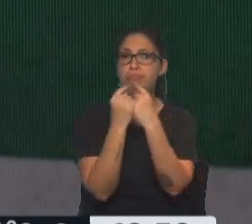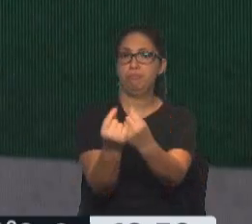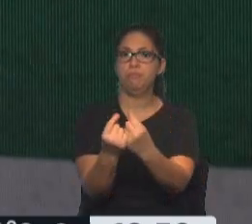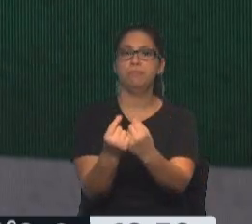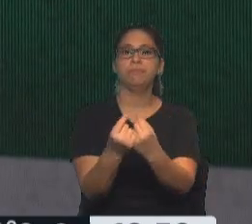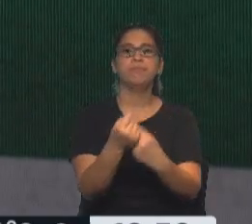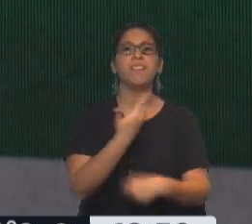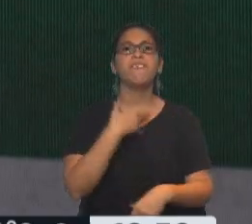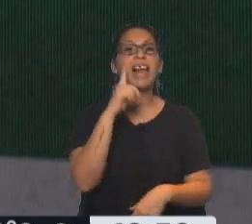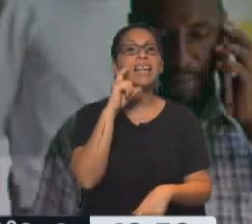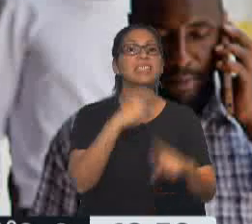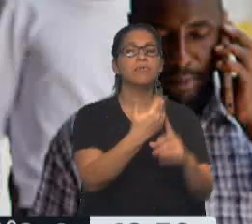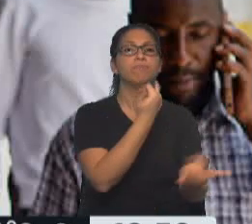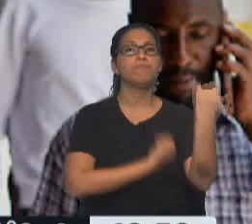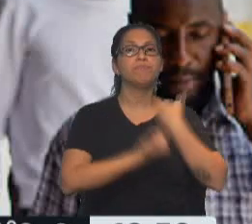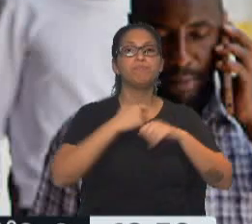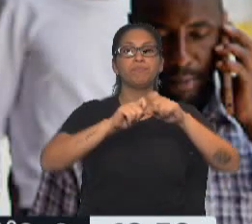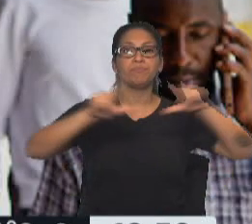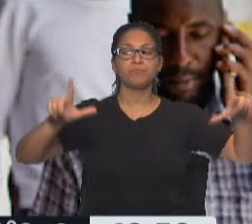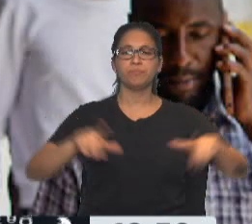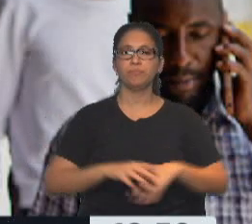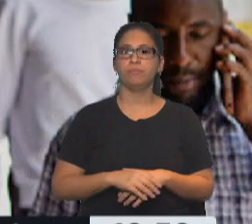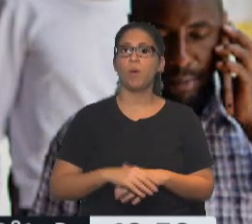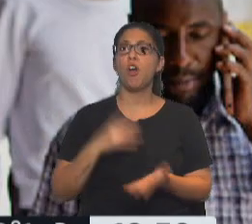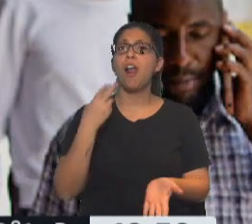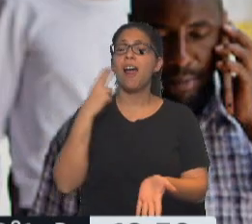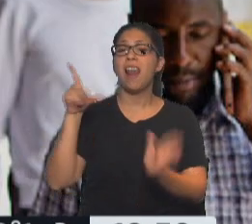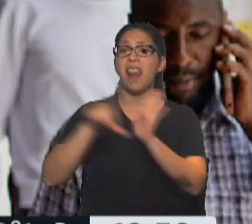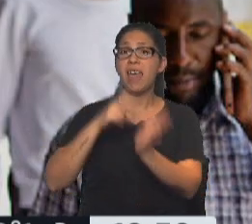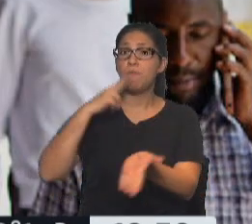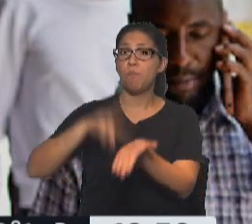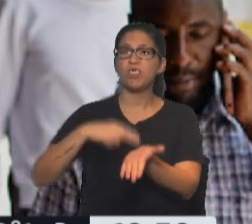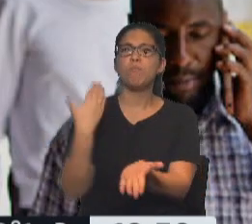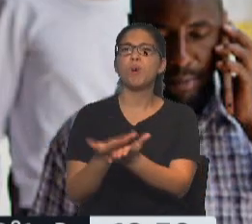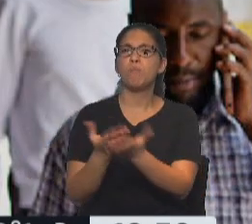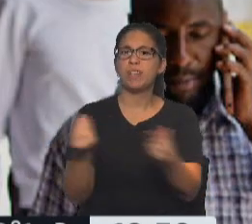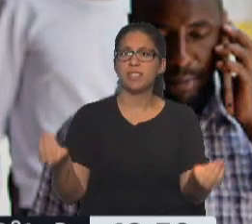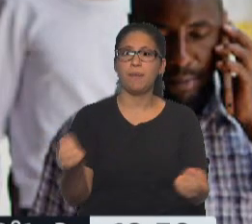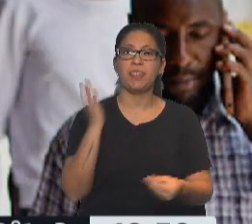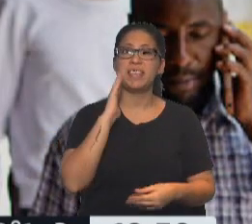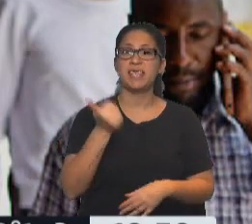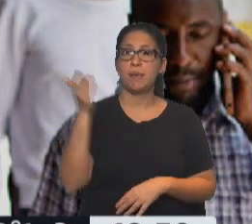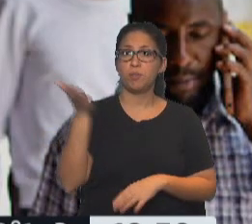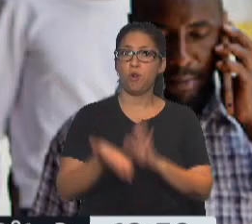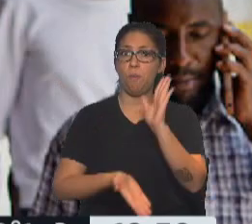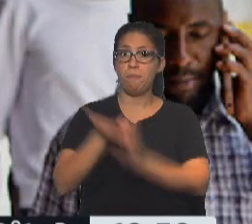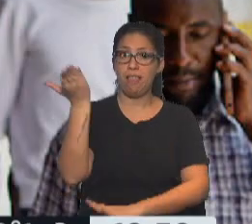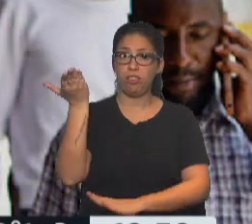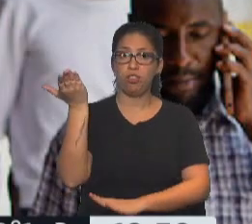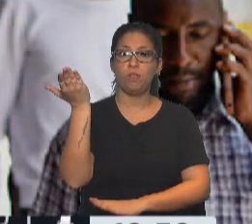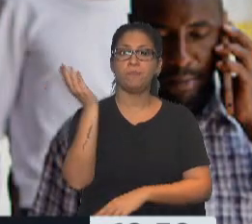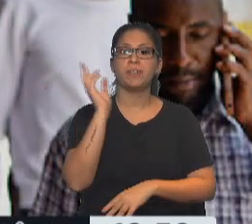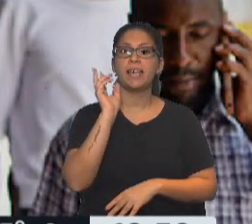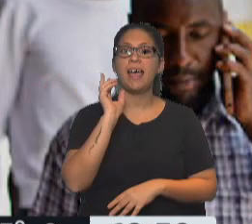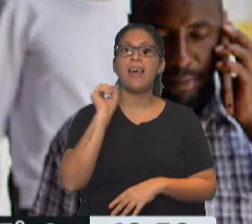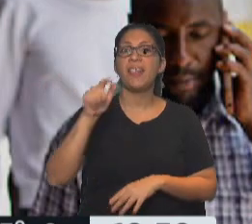ver, Félix Taylor. Bueno, ¿qué proponía la ley impositiva rechazada? El 16% de aumento, el 16% de impuestos